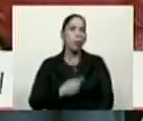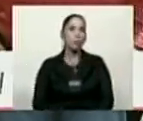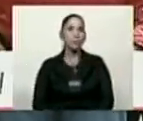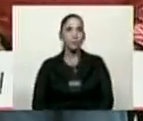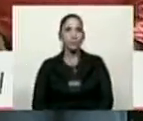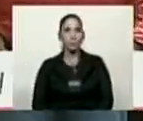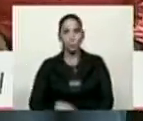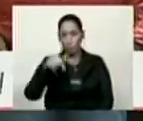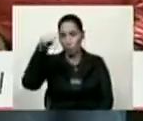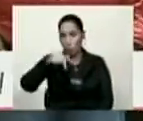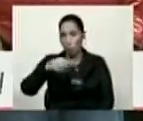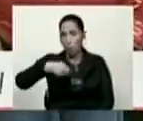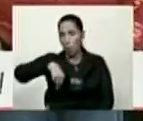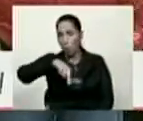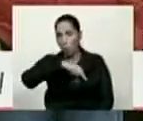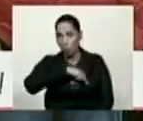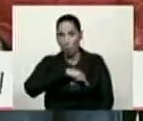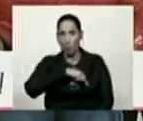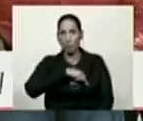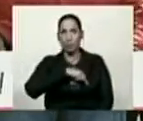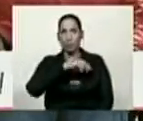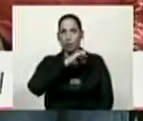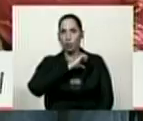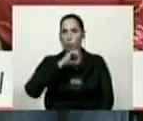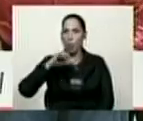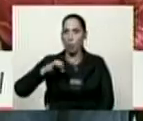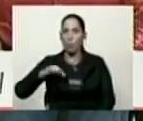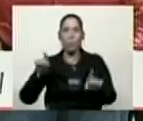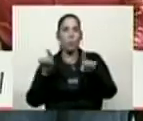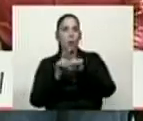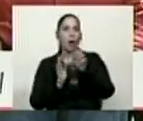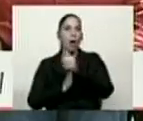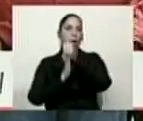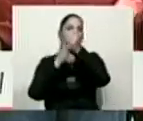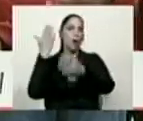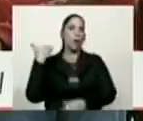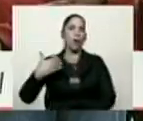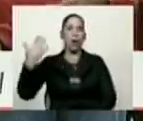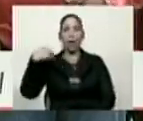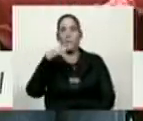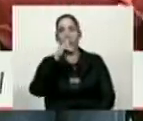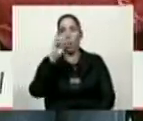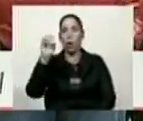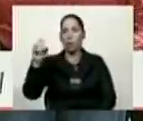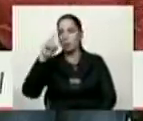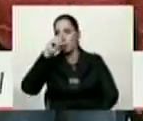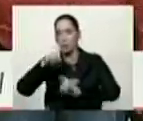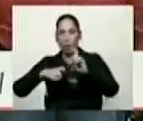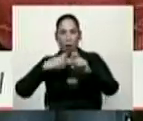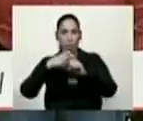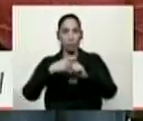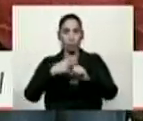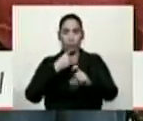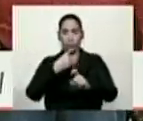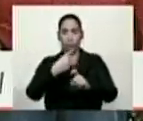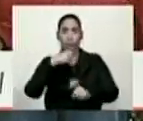hoy nosotros somos esos héroes de hace 200 años. Y lo va a decir la